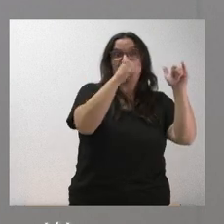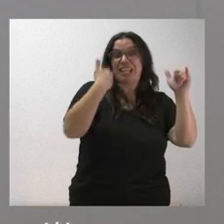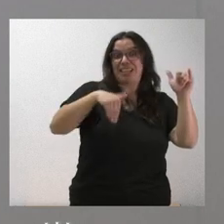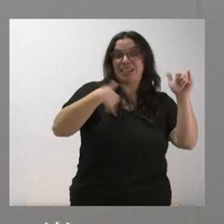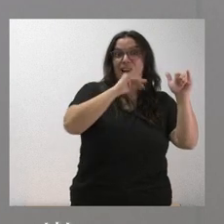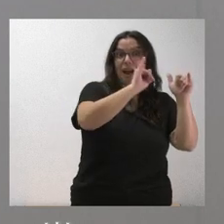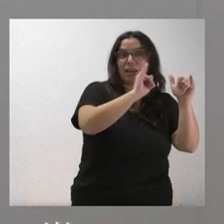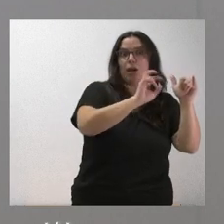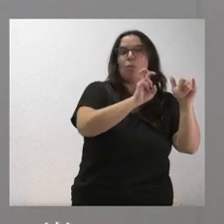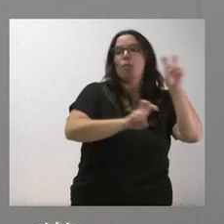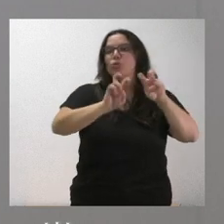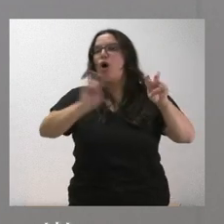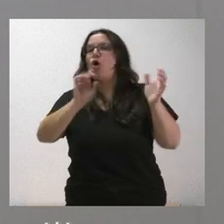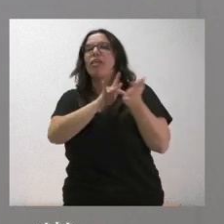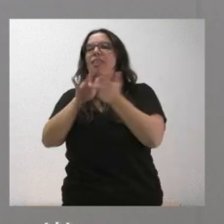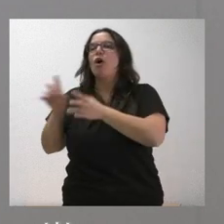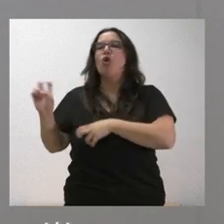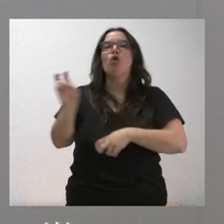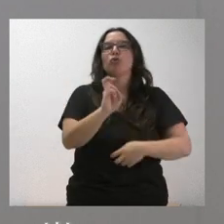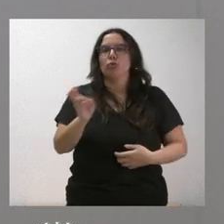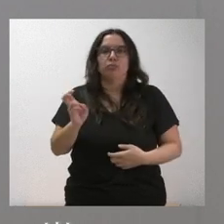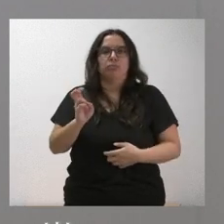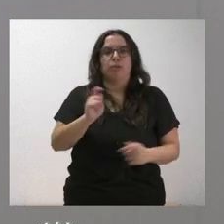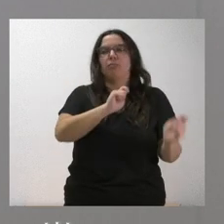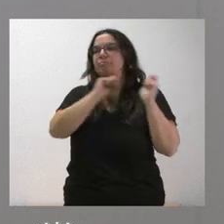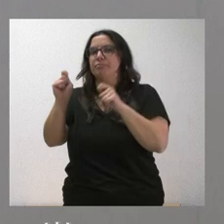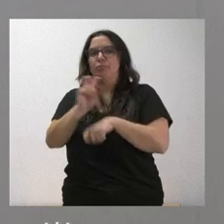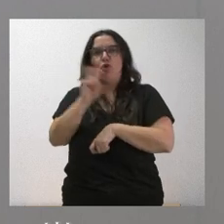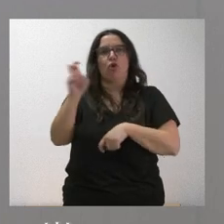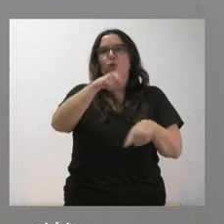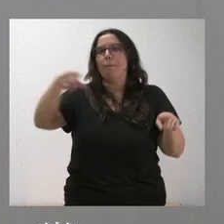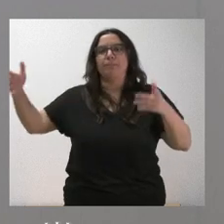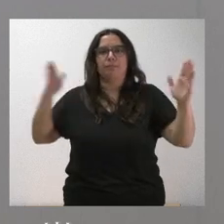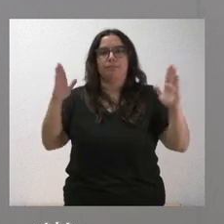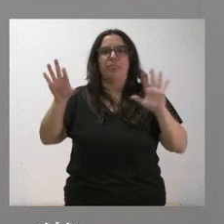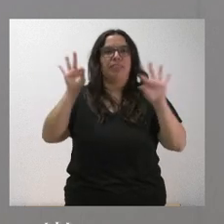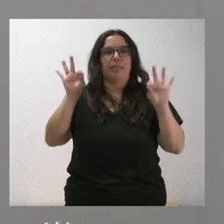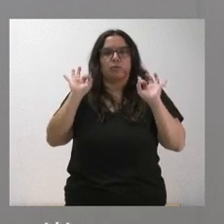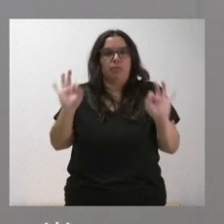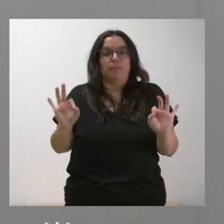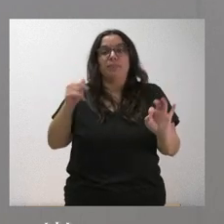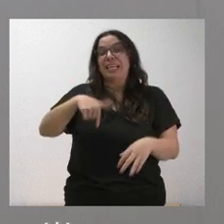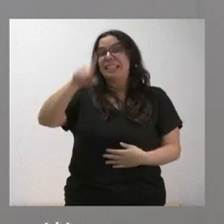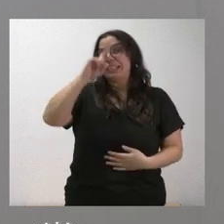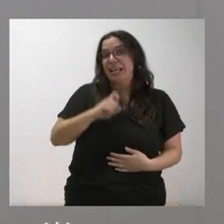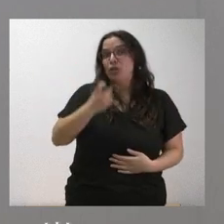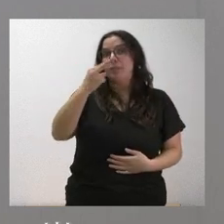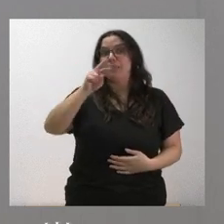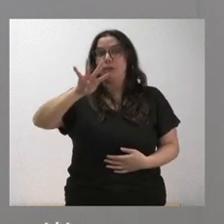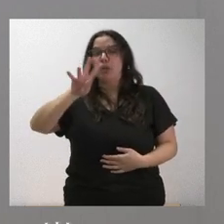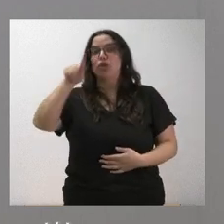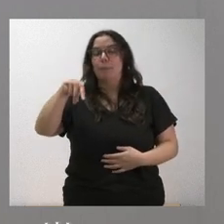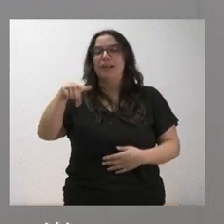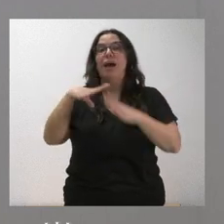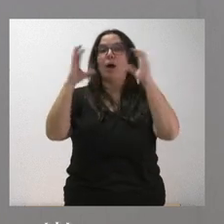Cuáles eran los días que teníamos que poner como días de fiesta en el ámbito autonómico y decidimos aquellos para este año 2024 también hemos tenido un consenso